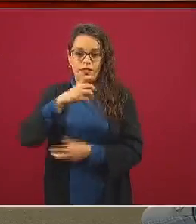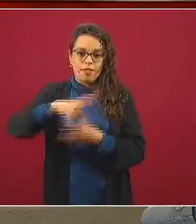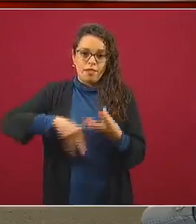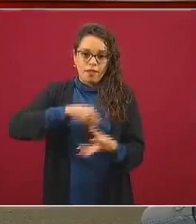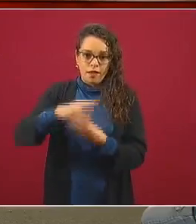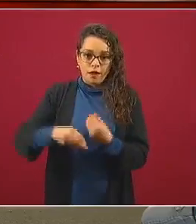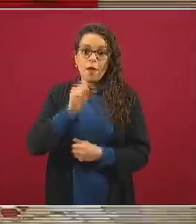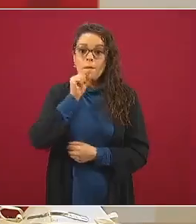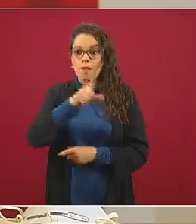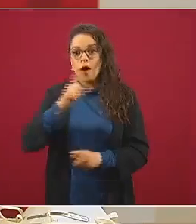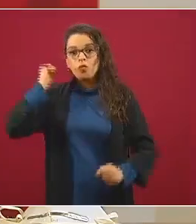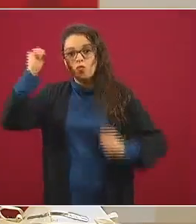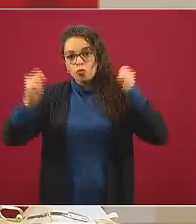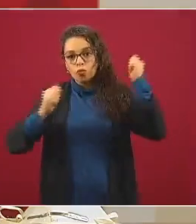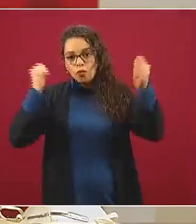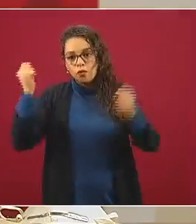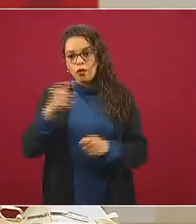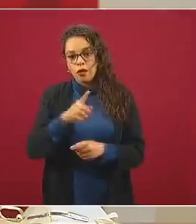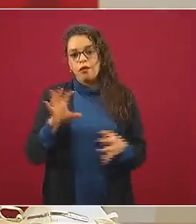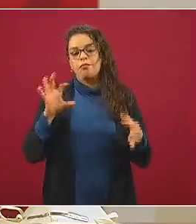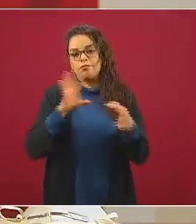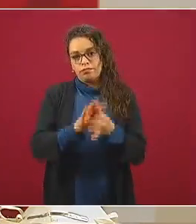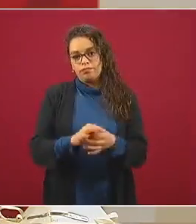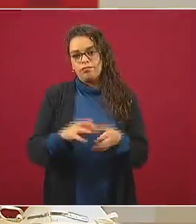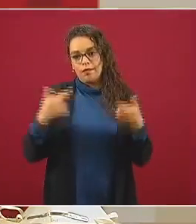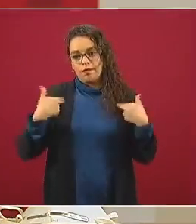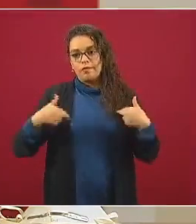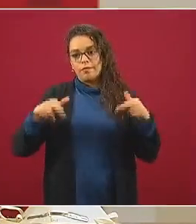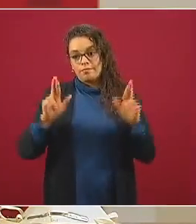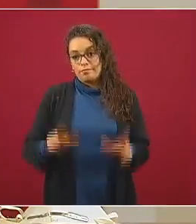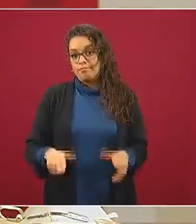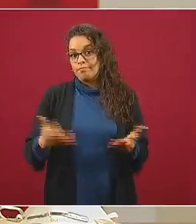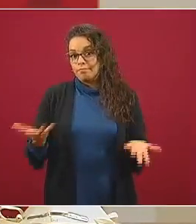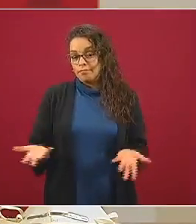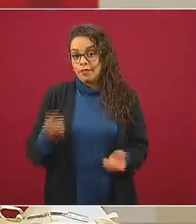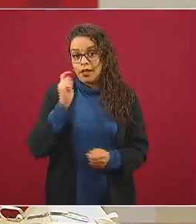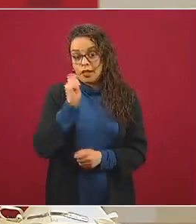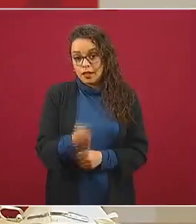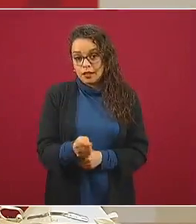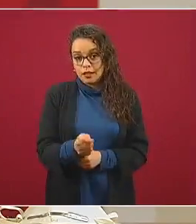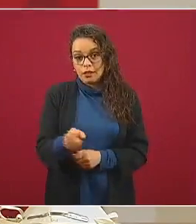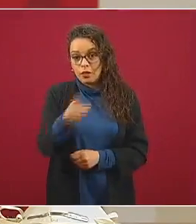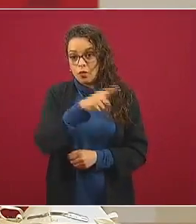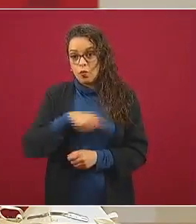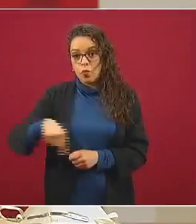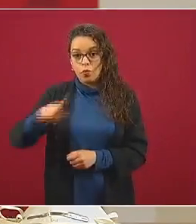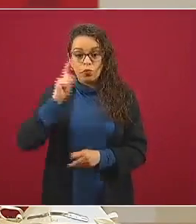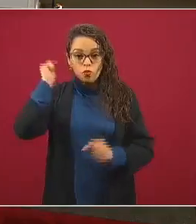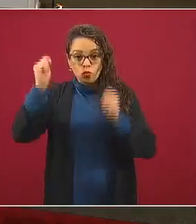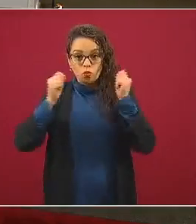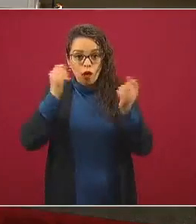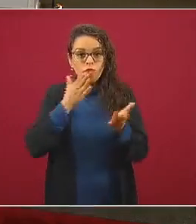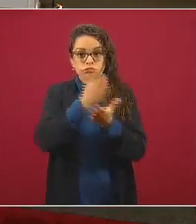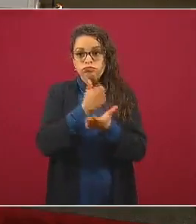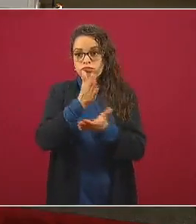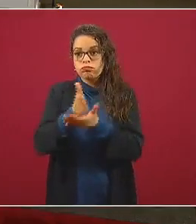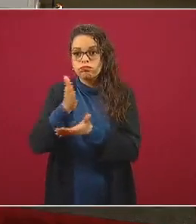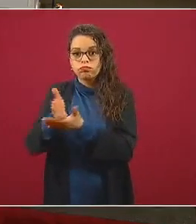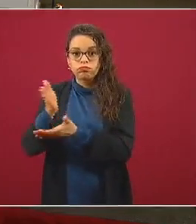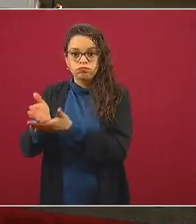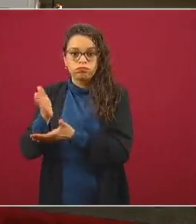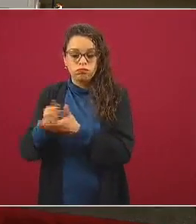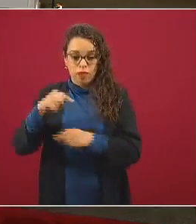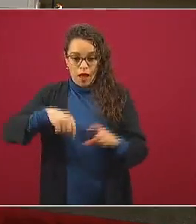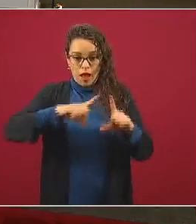turísticas representa, pues le estoy diciendo, el consumo del turista nacional,